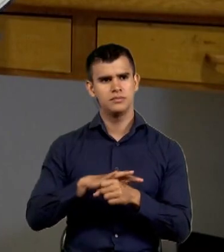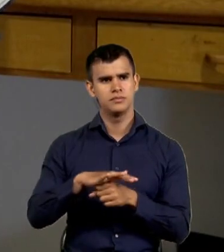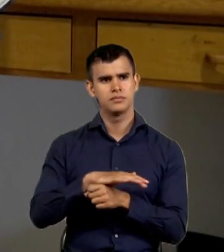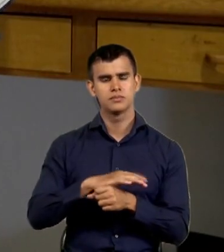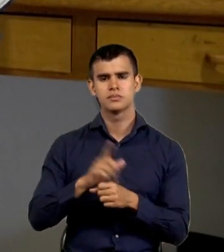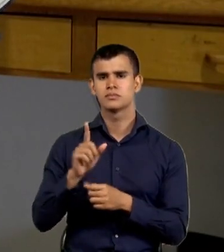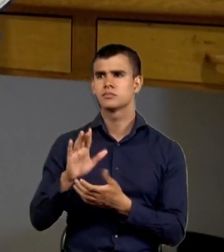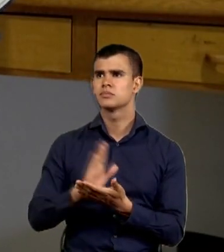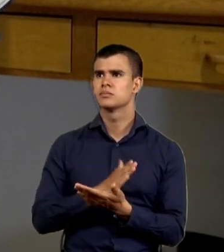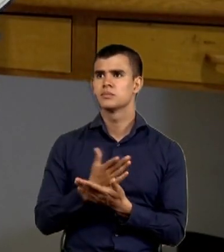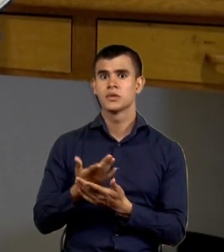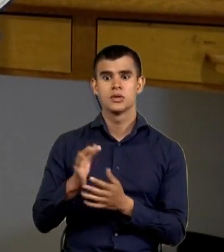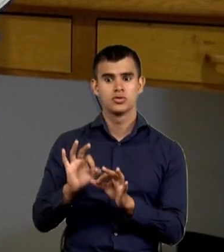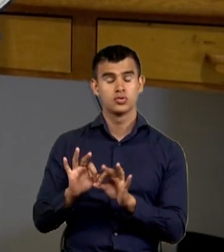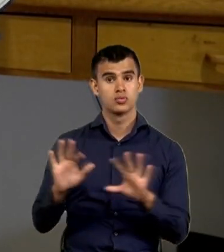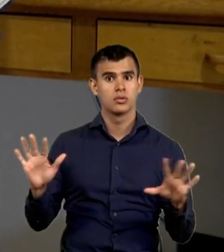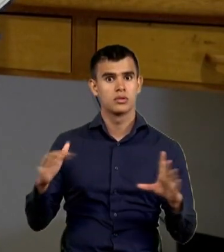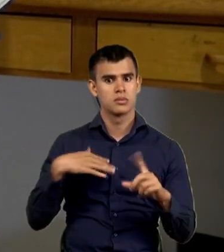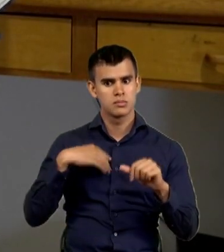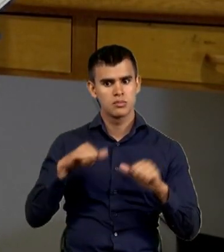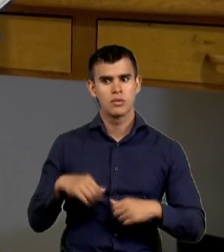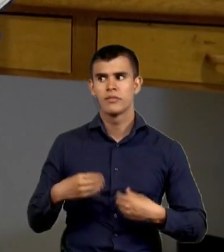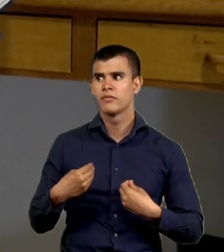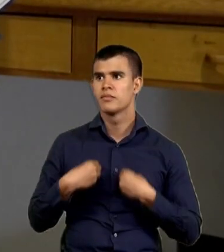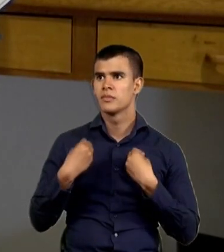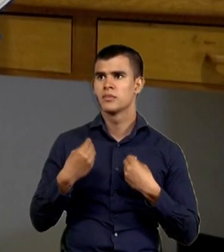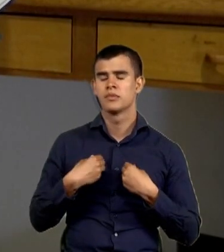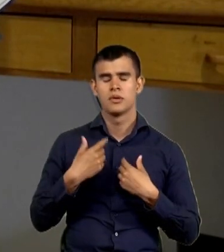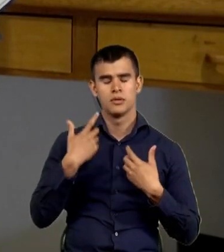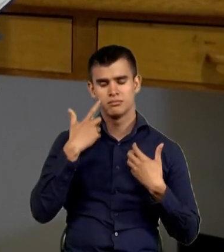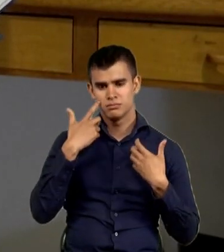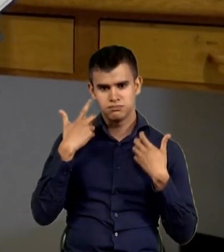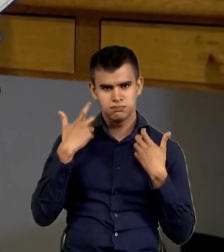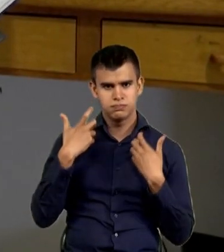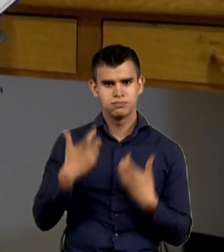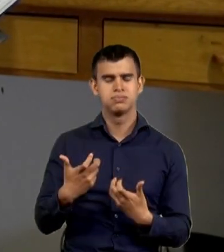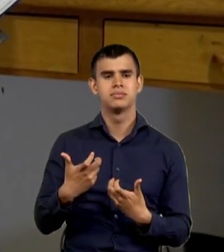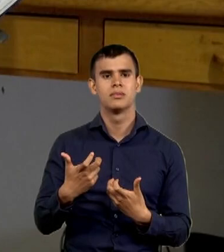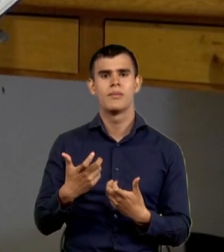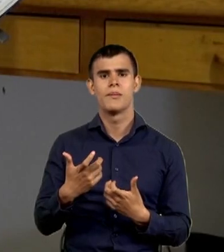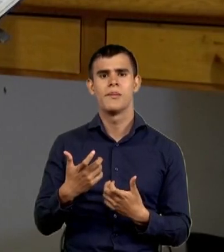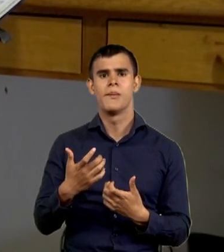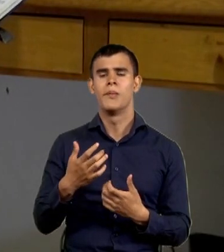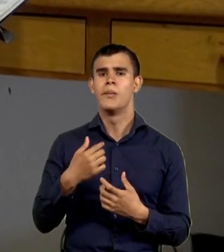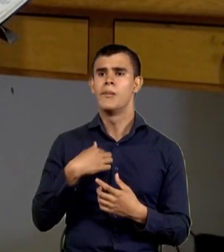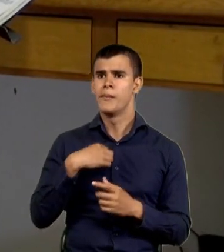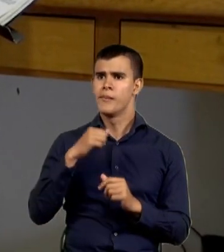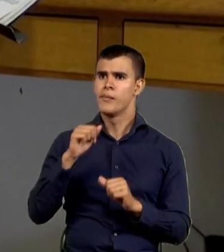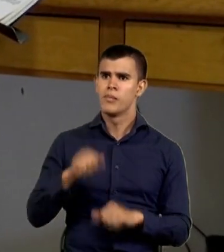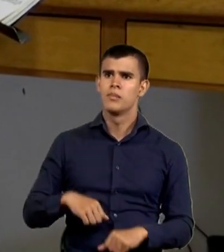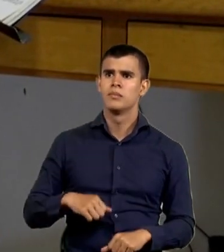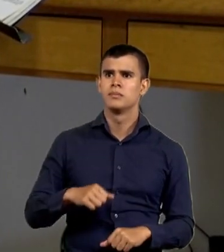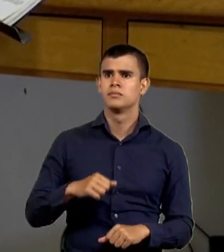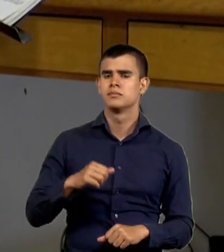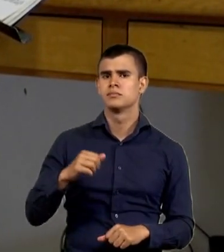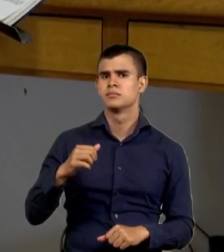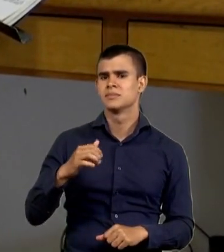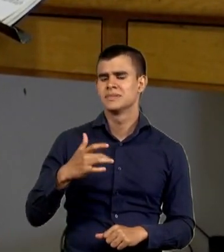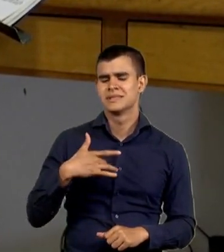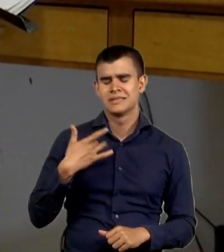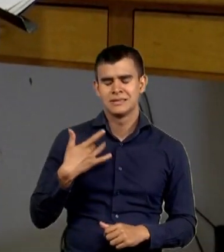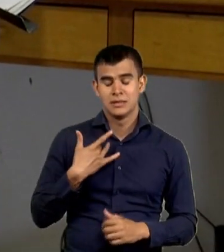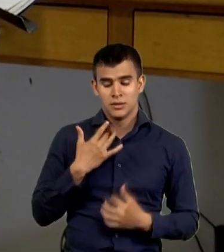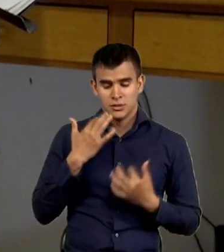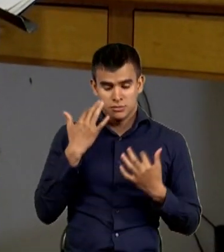Eso es el momento más sagrado que tenemos nosotros los músicos, la suerte de vivir, ¿no? Me parece que es un privilegio